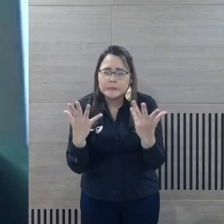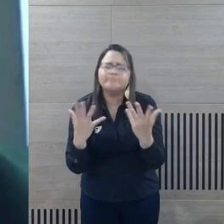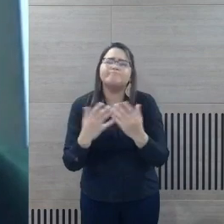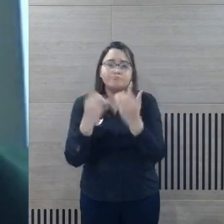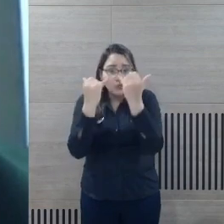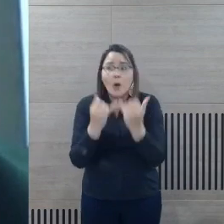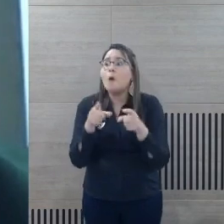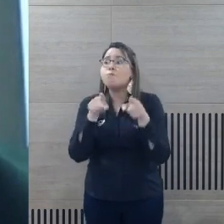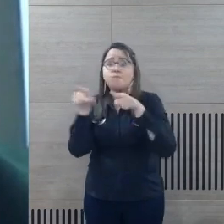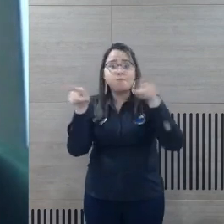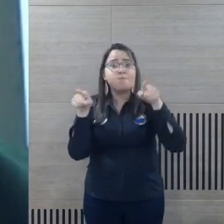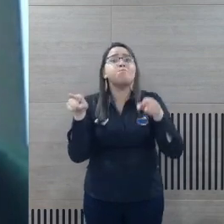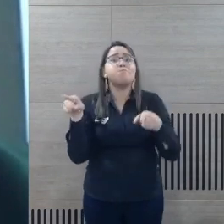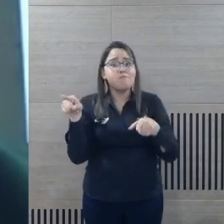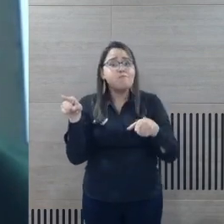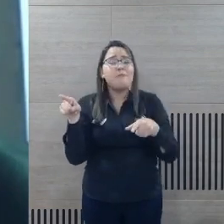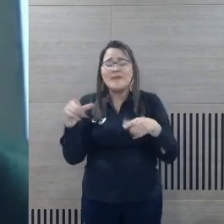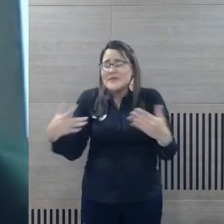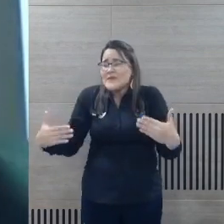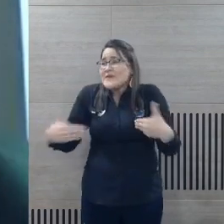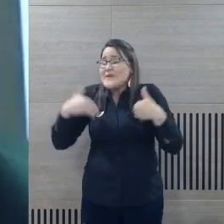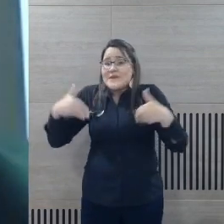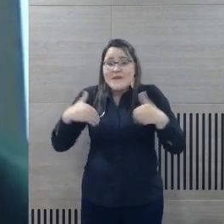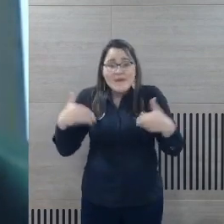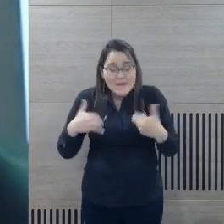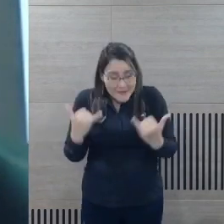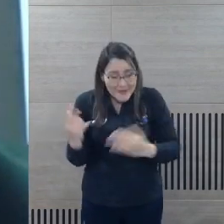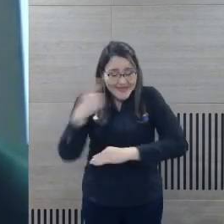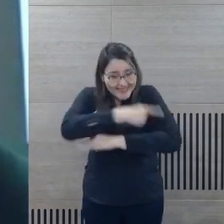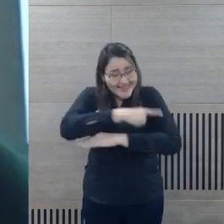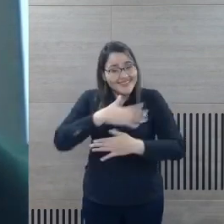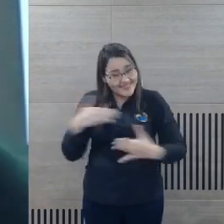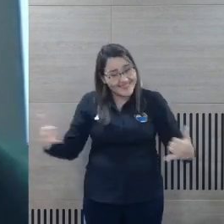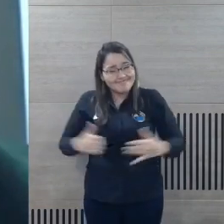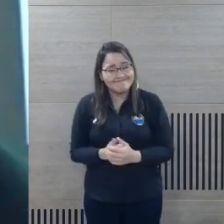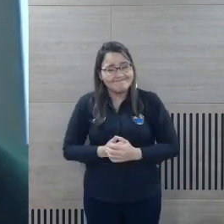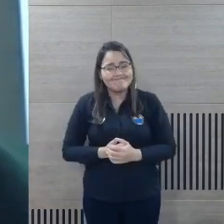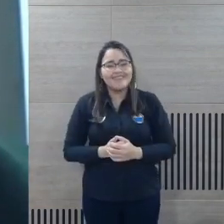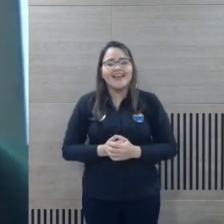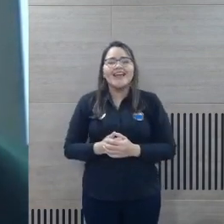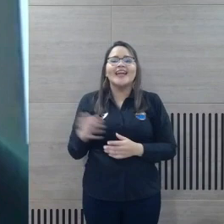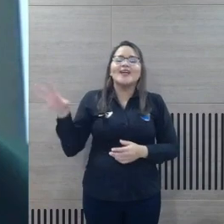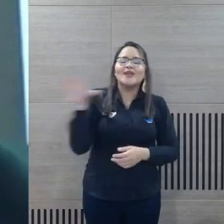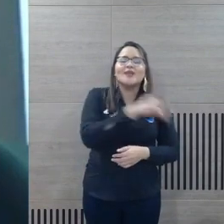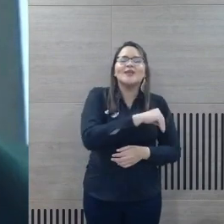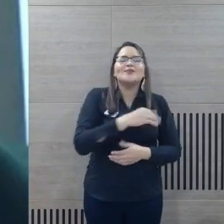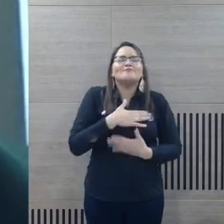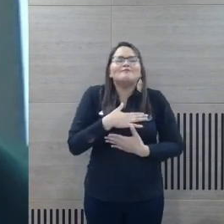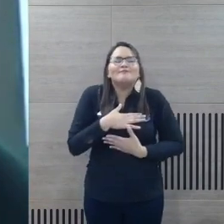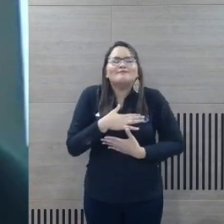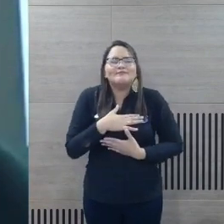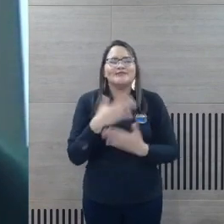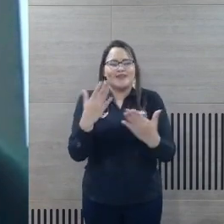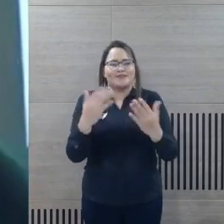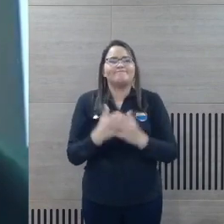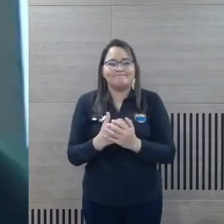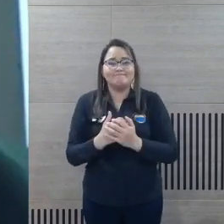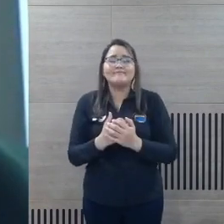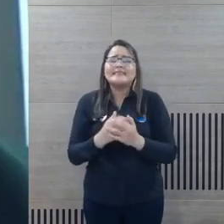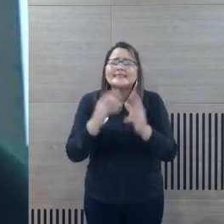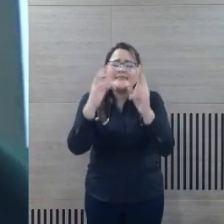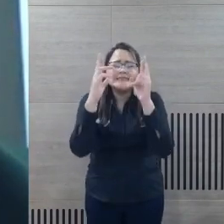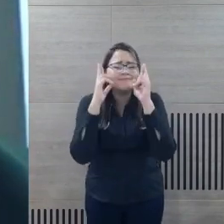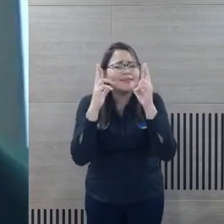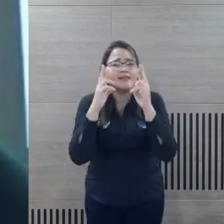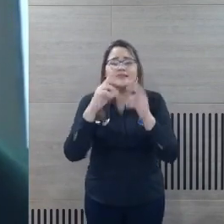Mis queridos amigos de posgrados, necesitamos que los académicos, los intelectuales, los que hoy tienen